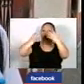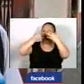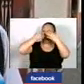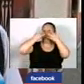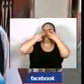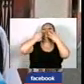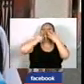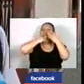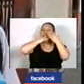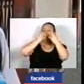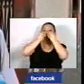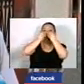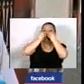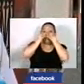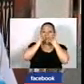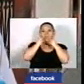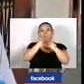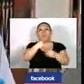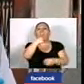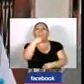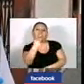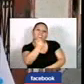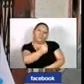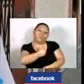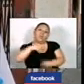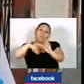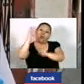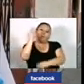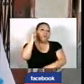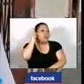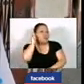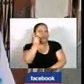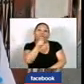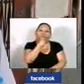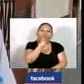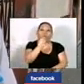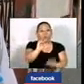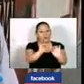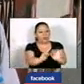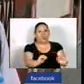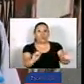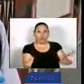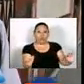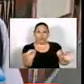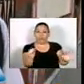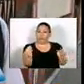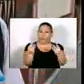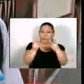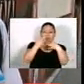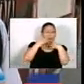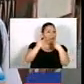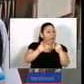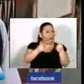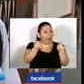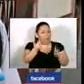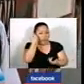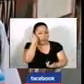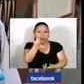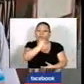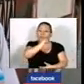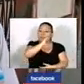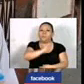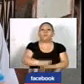los cuales vienen a afectar al adulto mayor, a los niños y niñas que son bastante sensibles a algunas enfermedades,